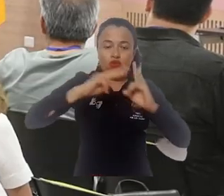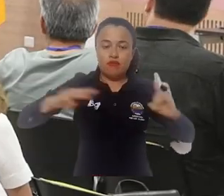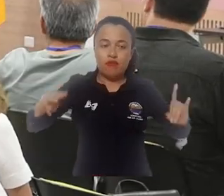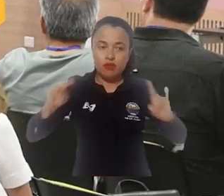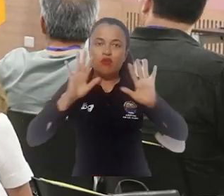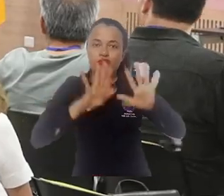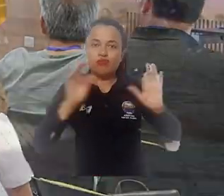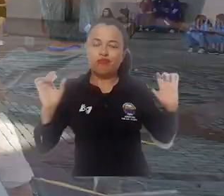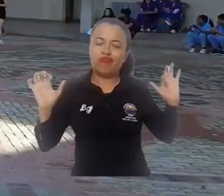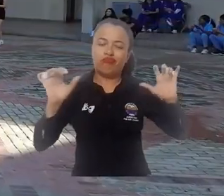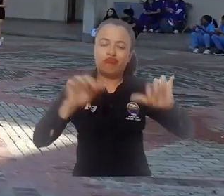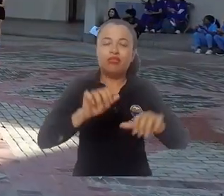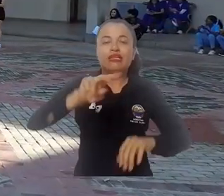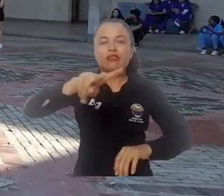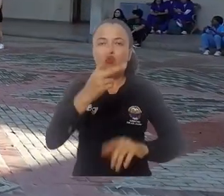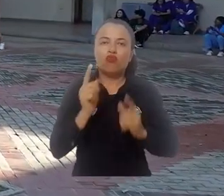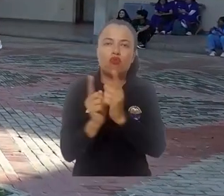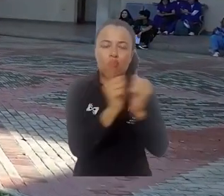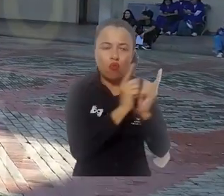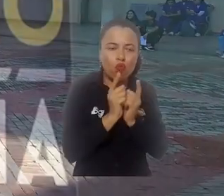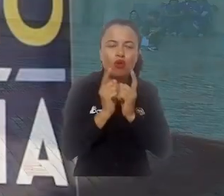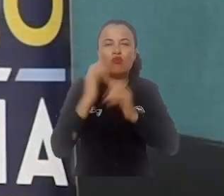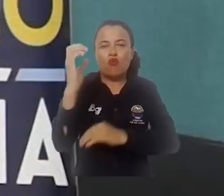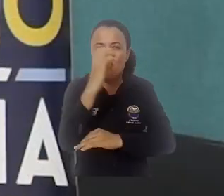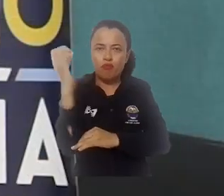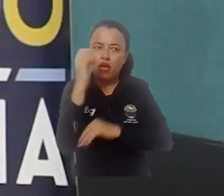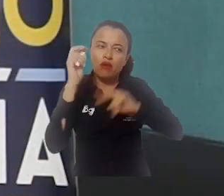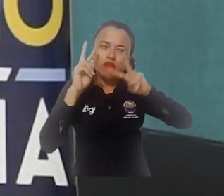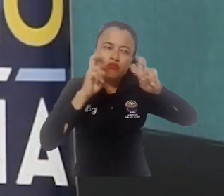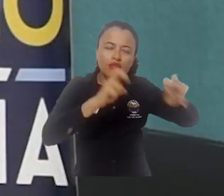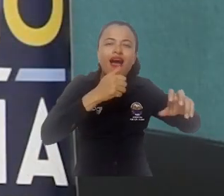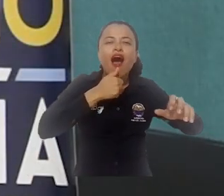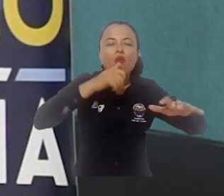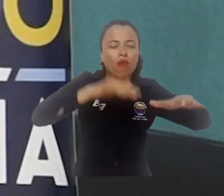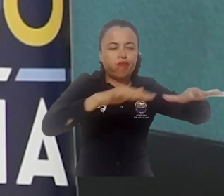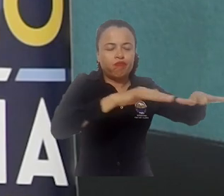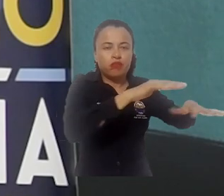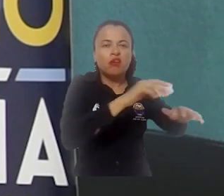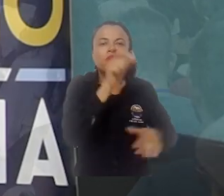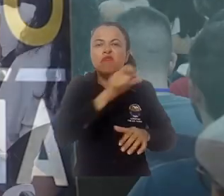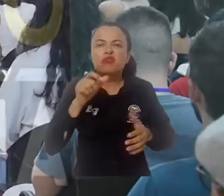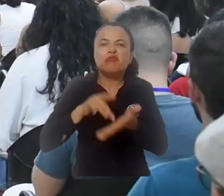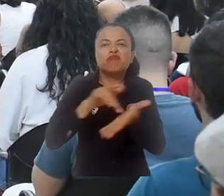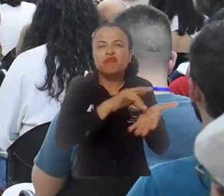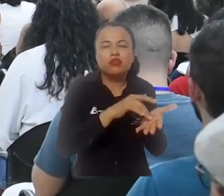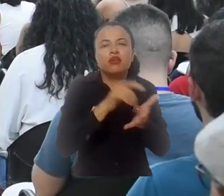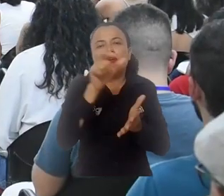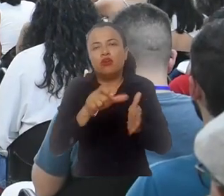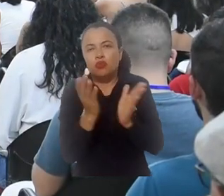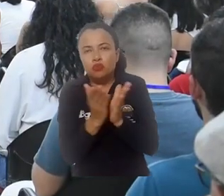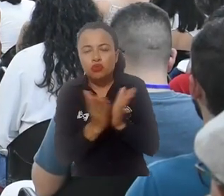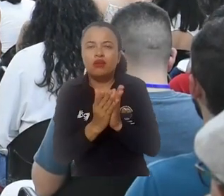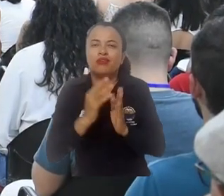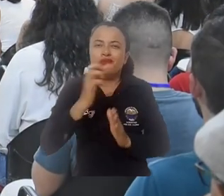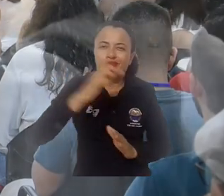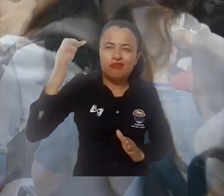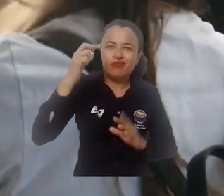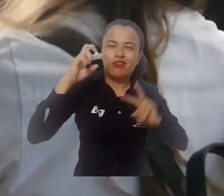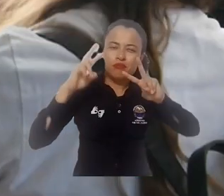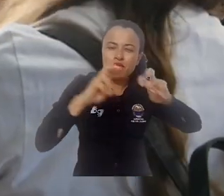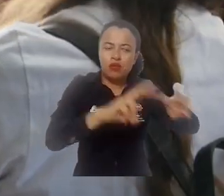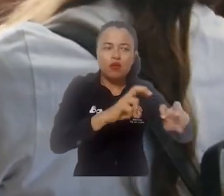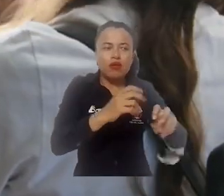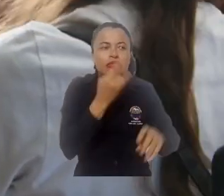Durante 3 días, la Universidad del Magdalena albergó el segundo encuentro colombiano de limnología, que integró a estudiantes,